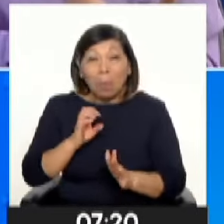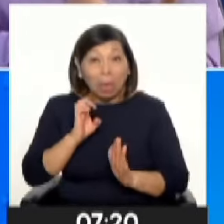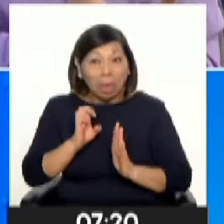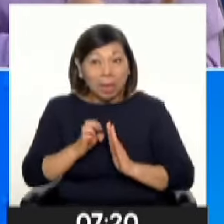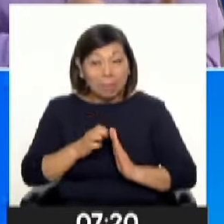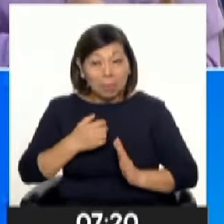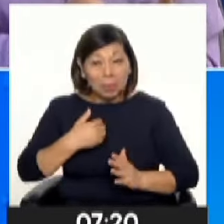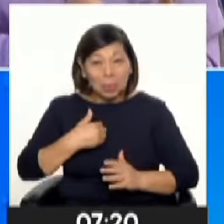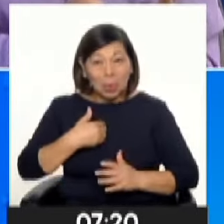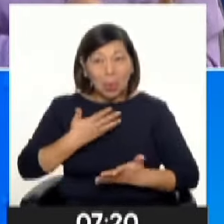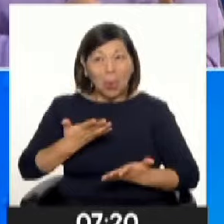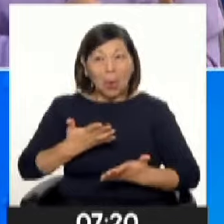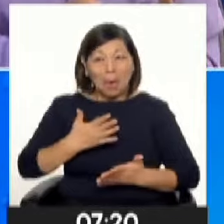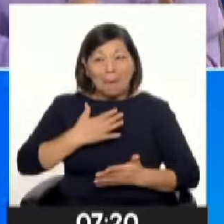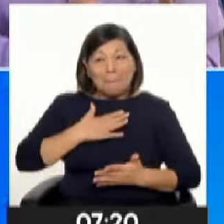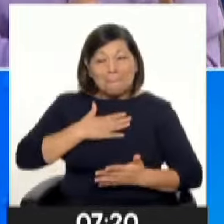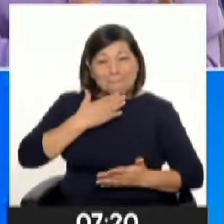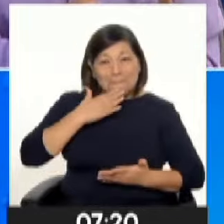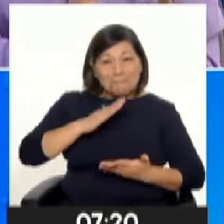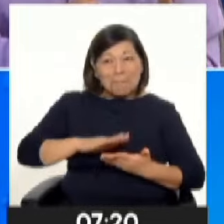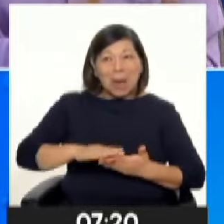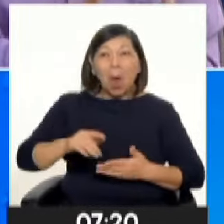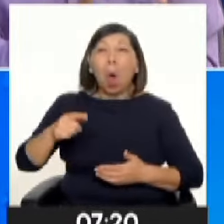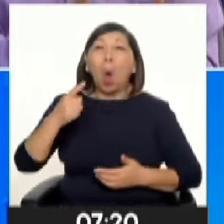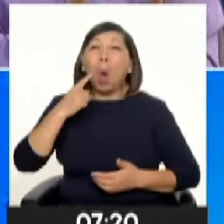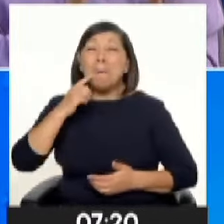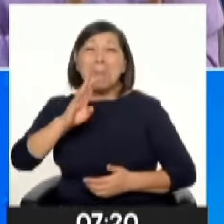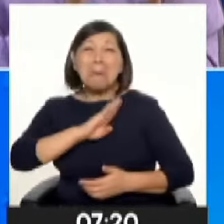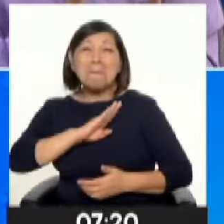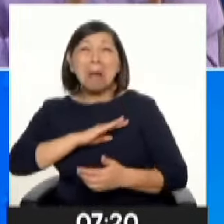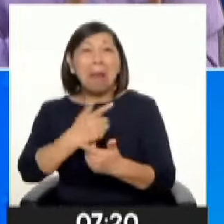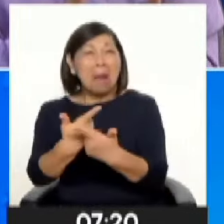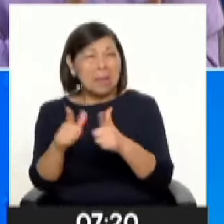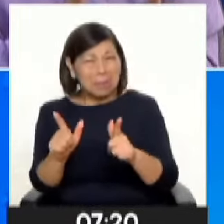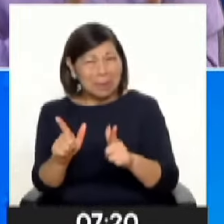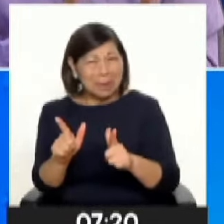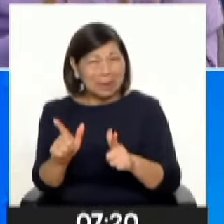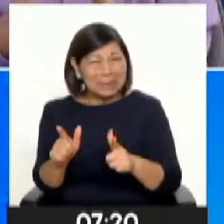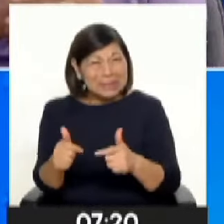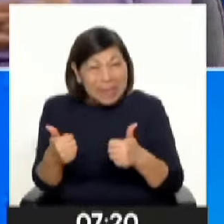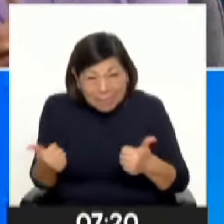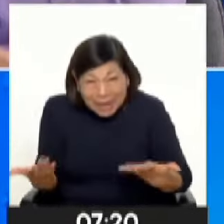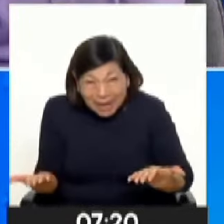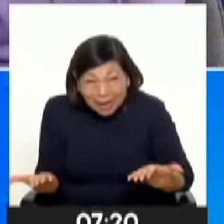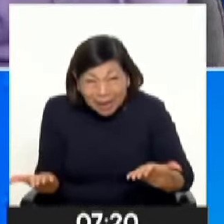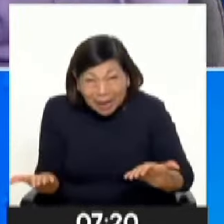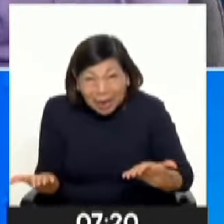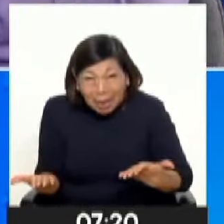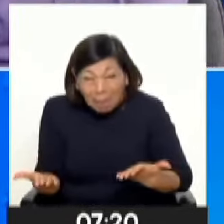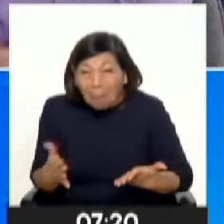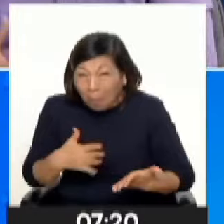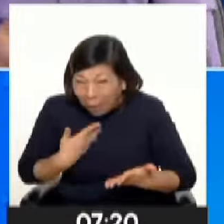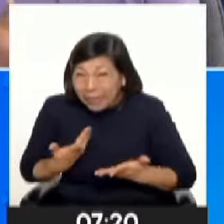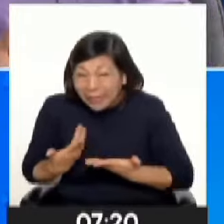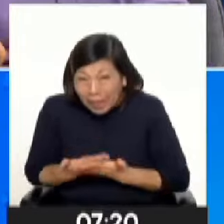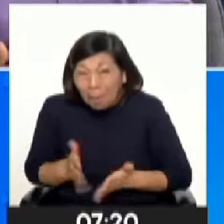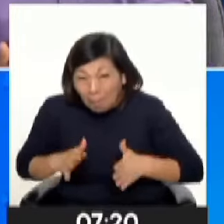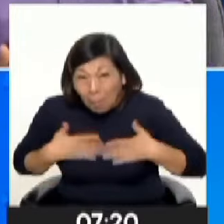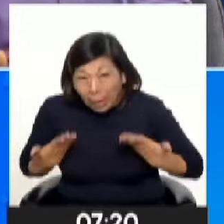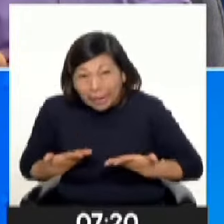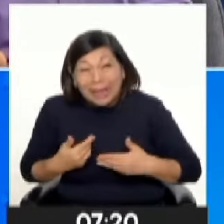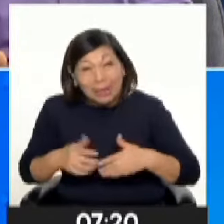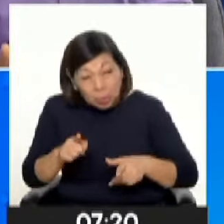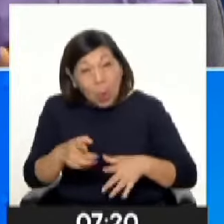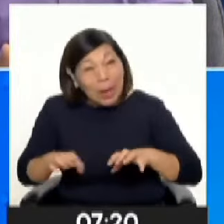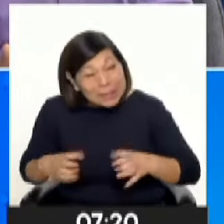ves que el violador hoy está libre, dices, ¿qué Estado me protege? Y a partir de ahí podemos empezar a decirle a la